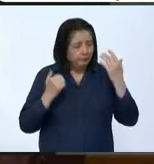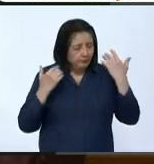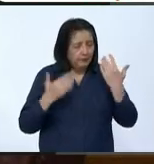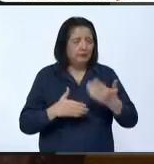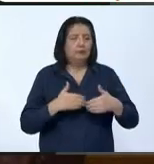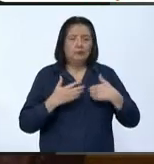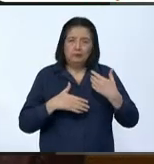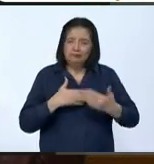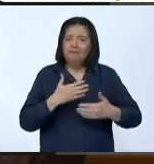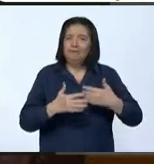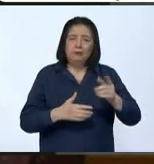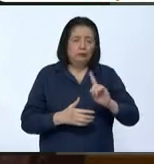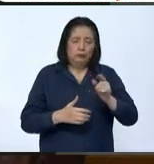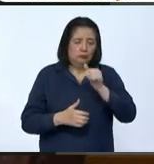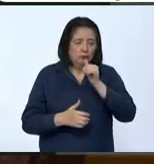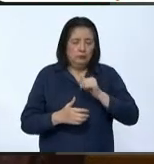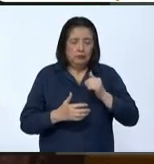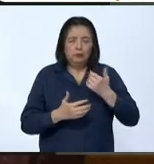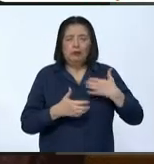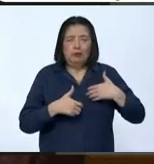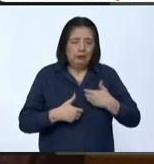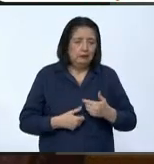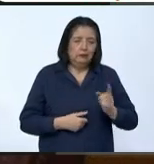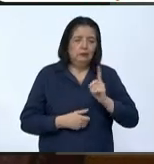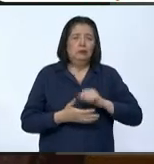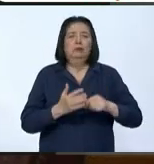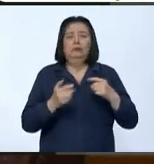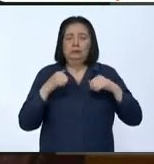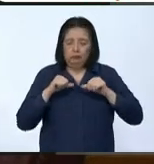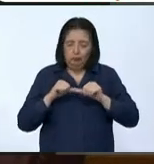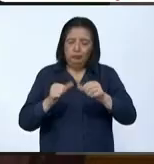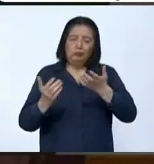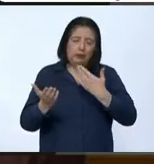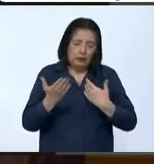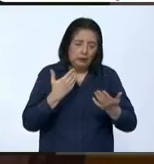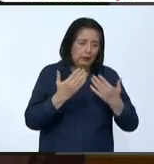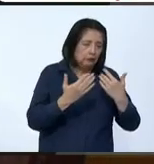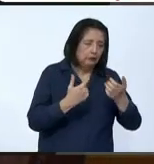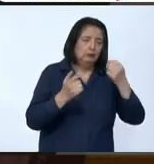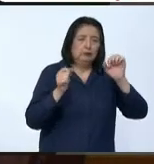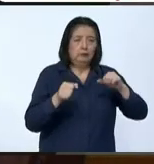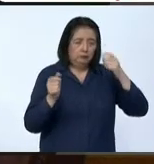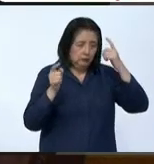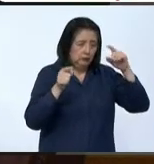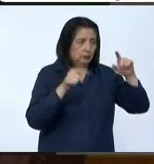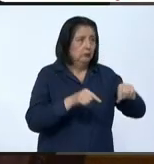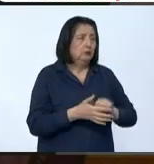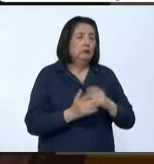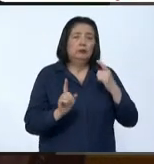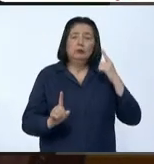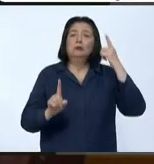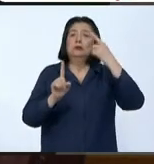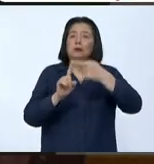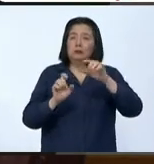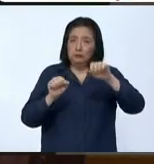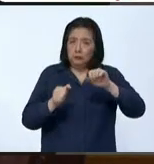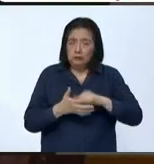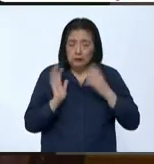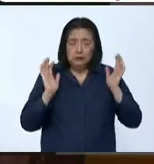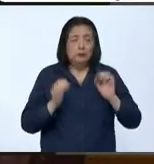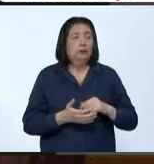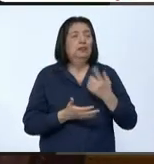incansablemente por las acciones de diálogo y concertación ello con la finalidad de